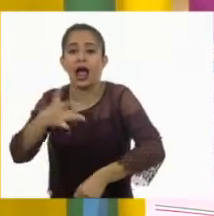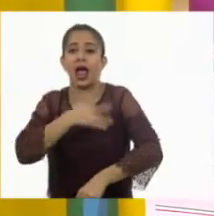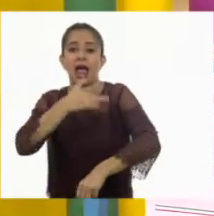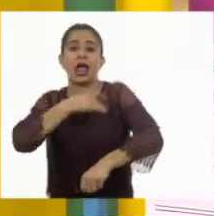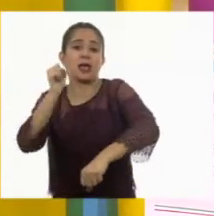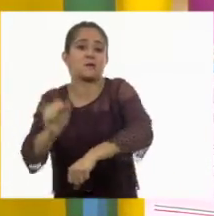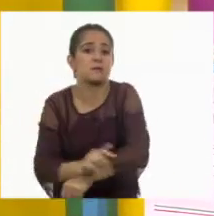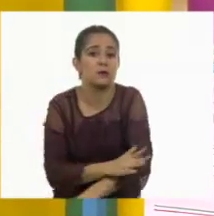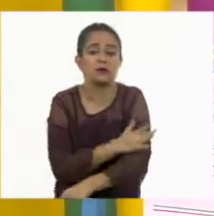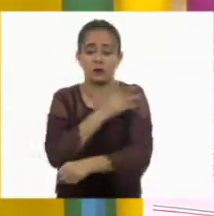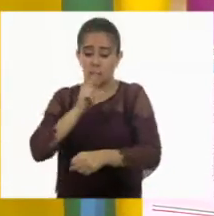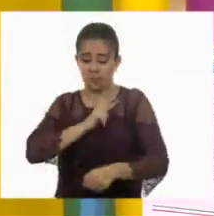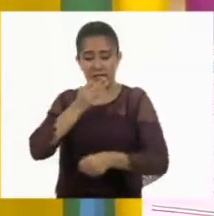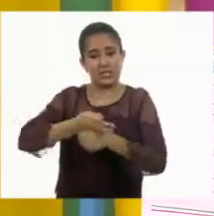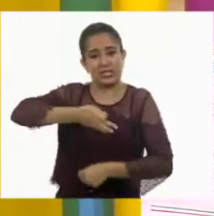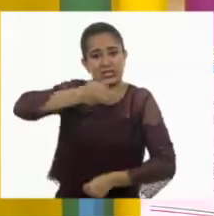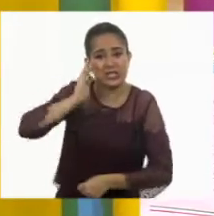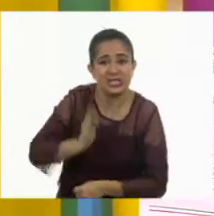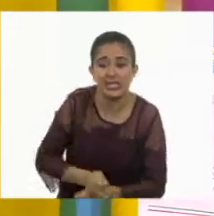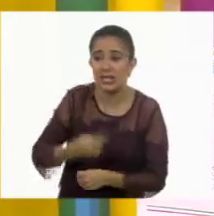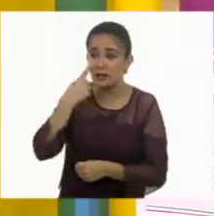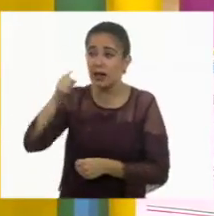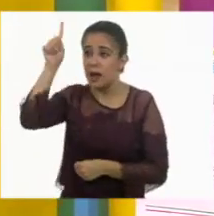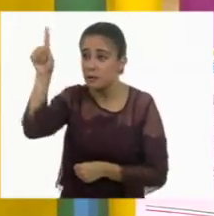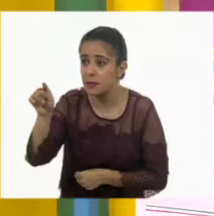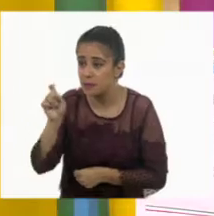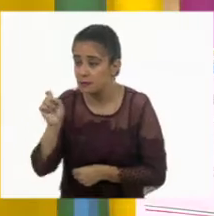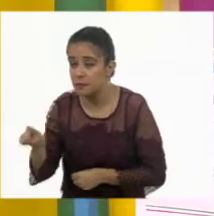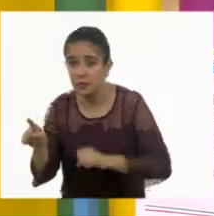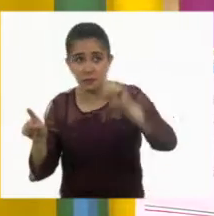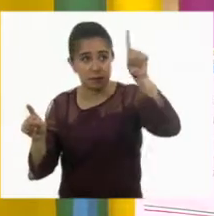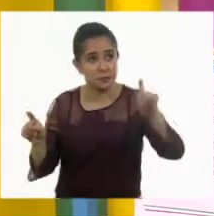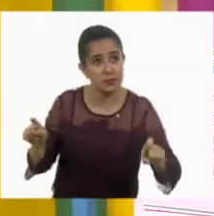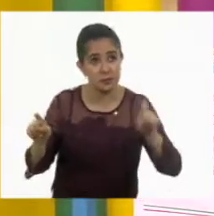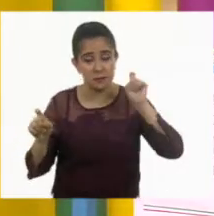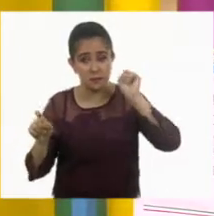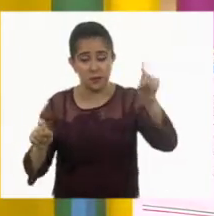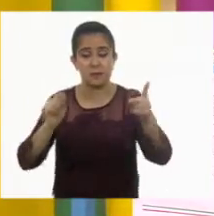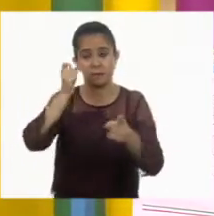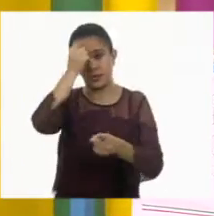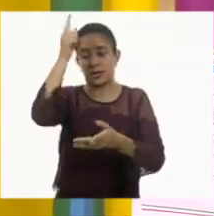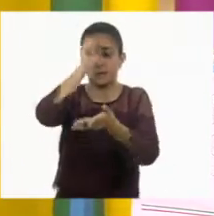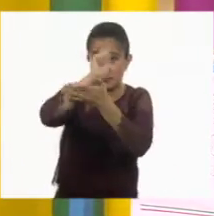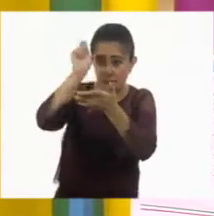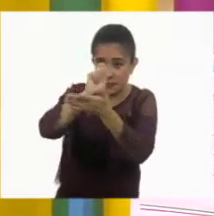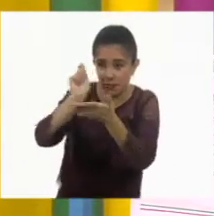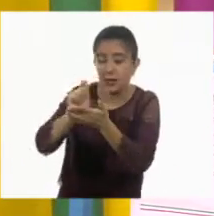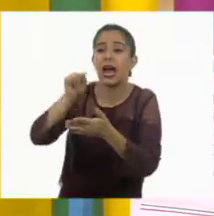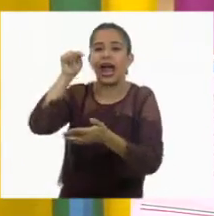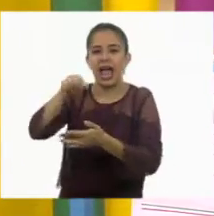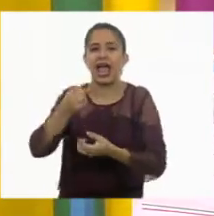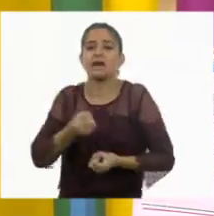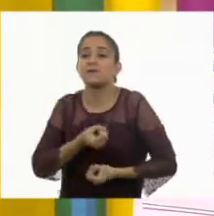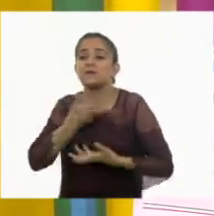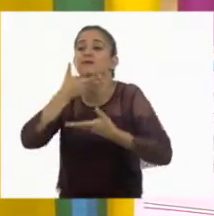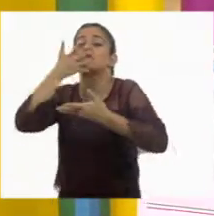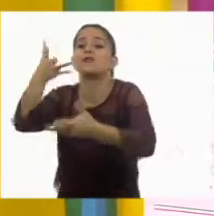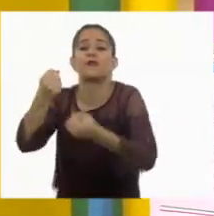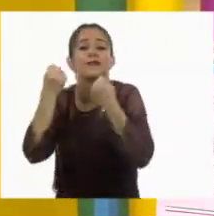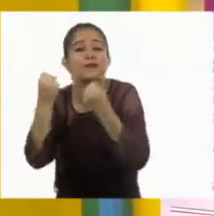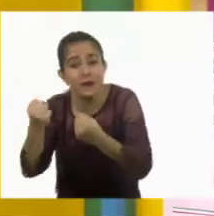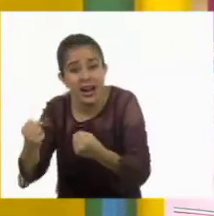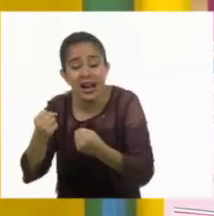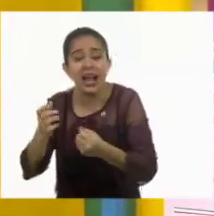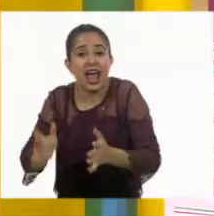nuestros chistes. Porque gracias a estos signos podemos darle al que va a escuchar el chiste ese momento preventivo para